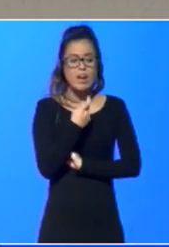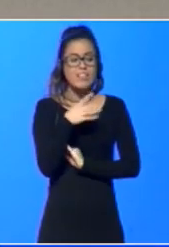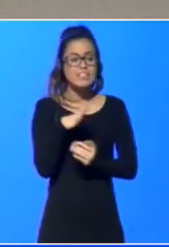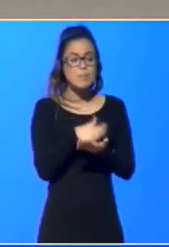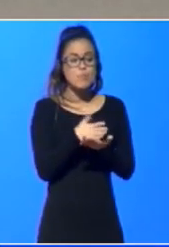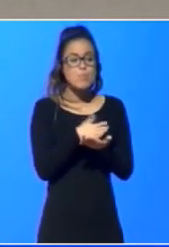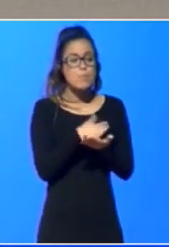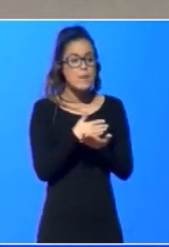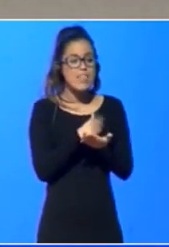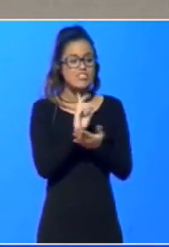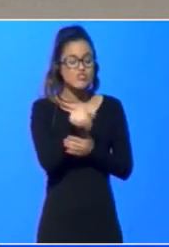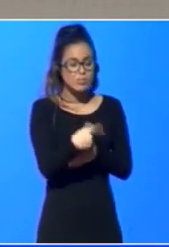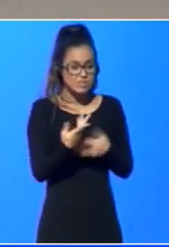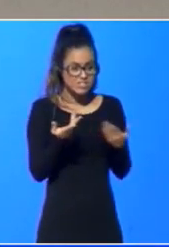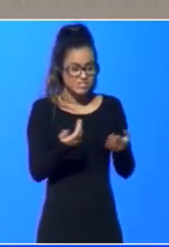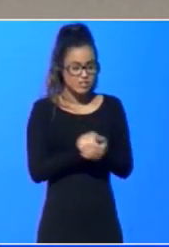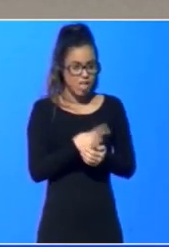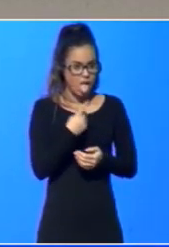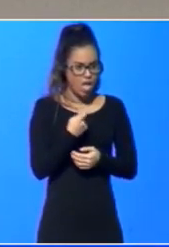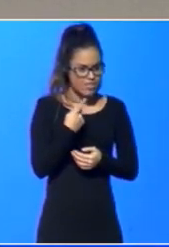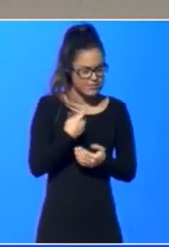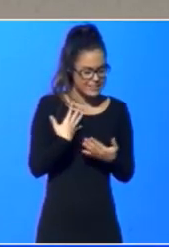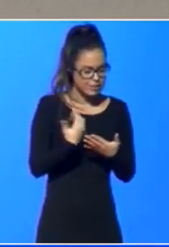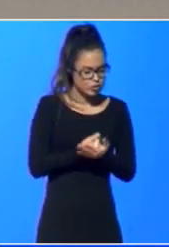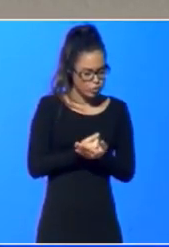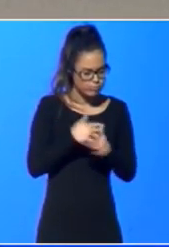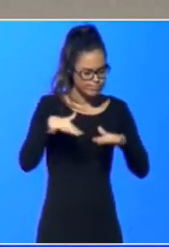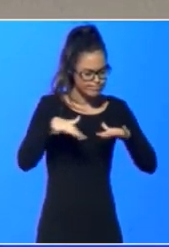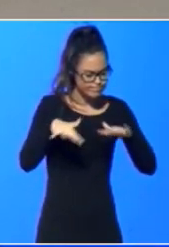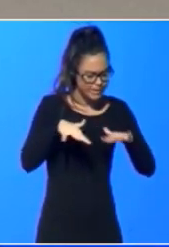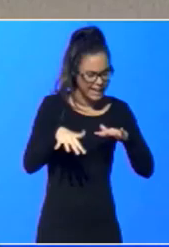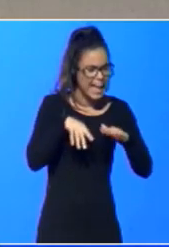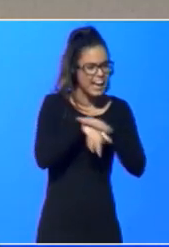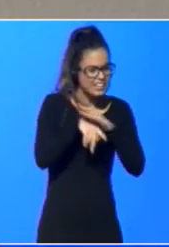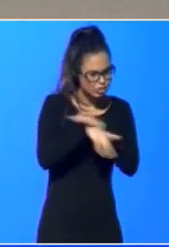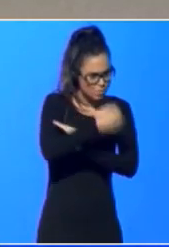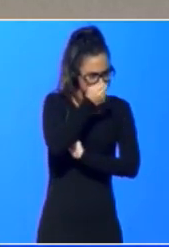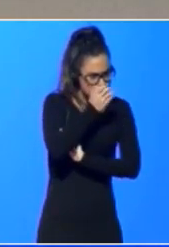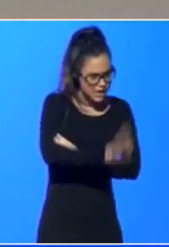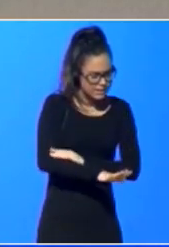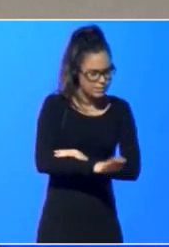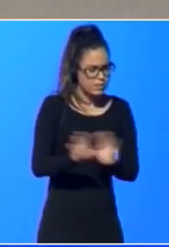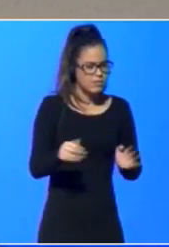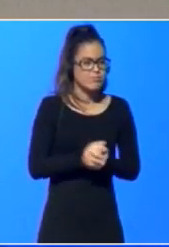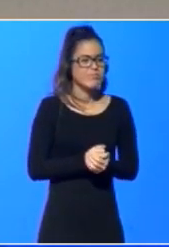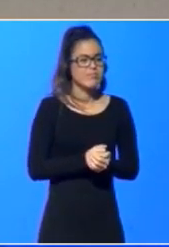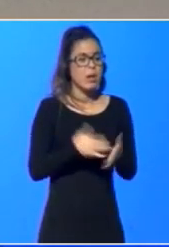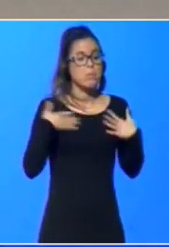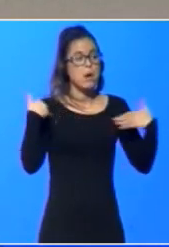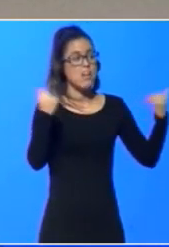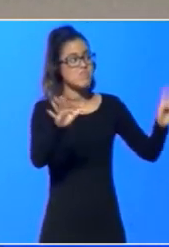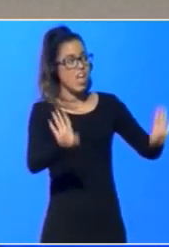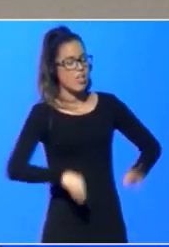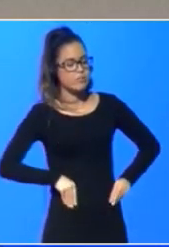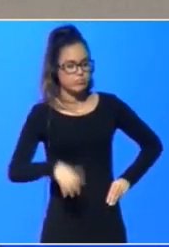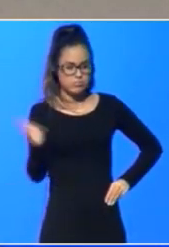adecuados. Es verdad que tendremos que saber rentabilizarlo todo ello, ¿no? Pero que no nos vale cualquier cosa, que